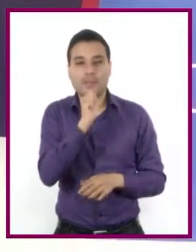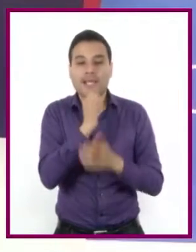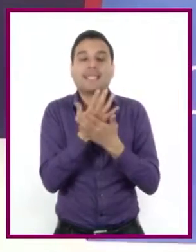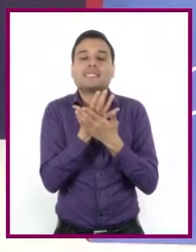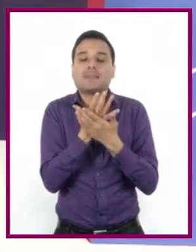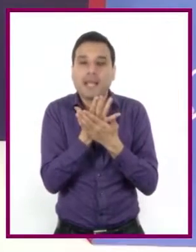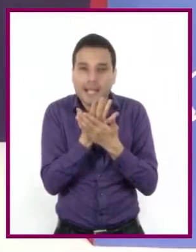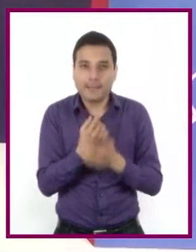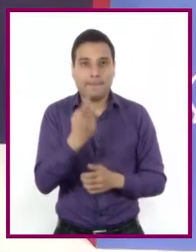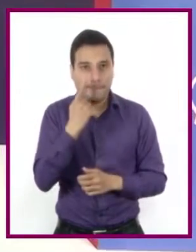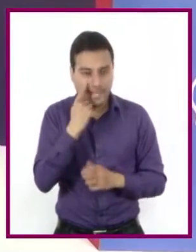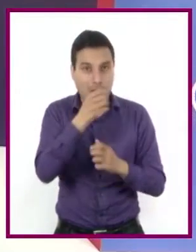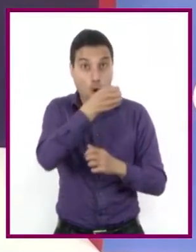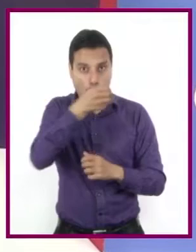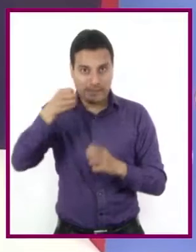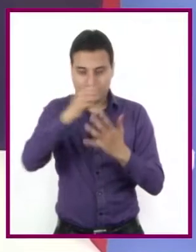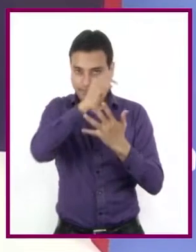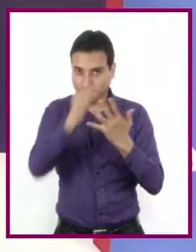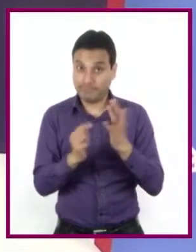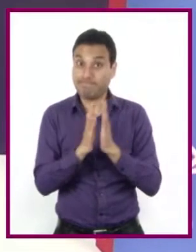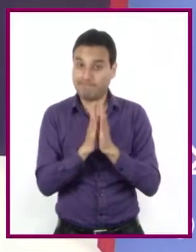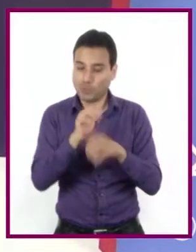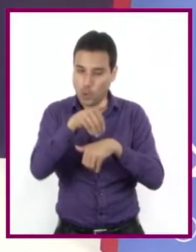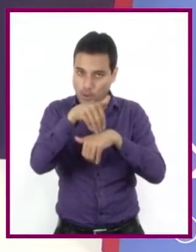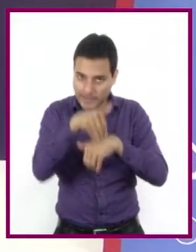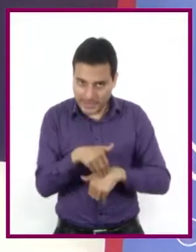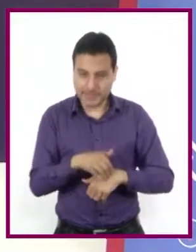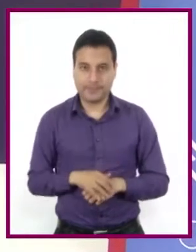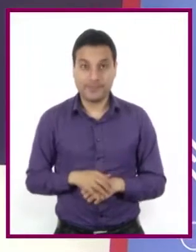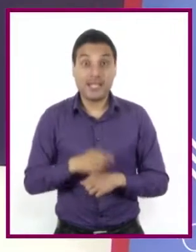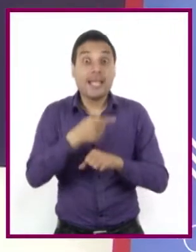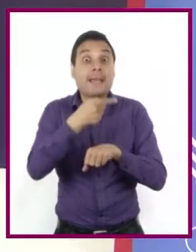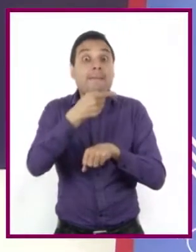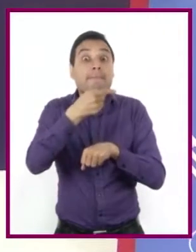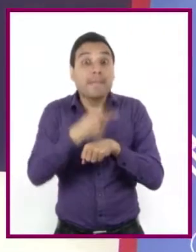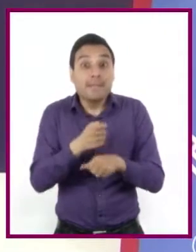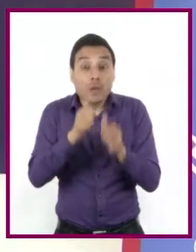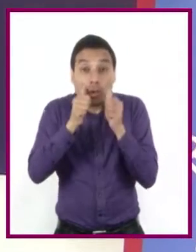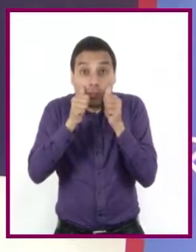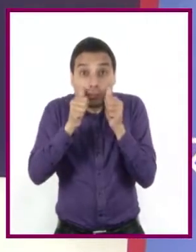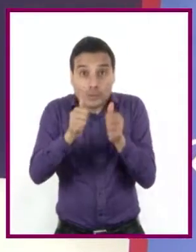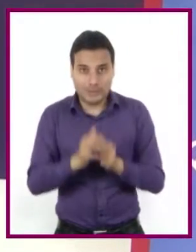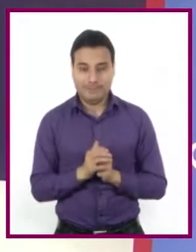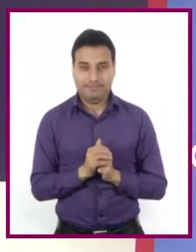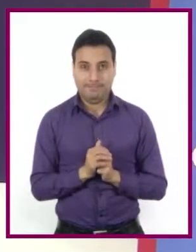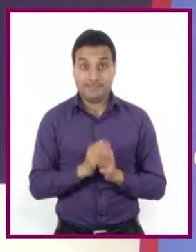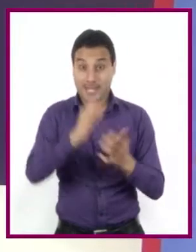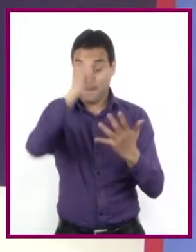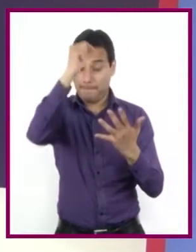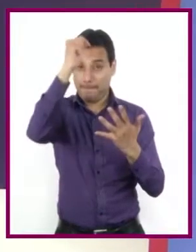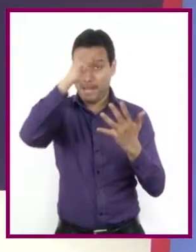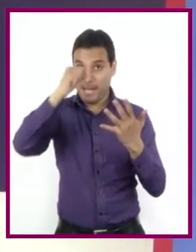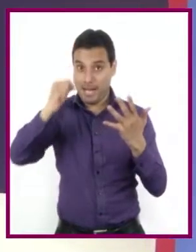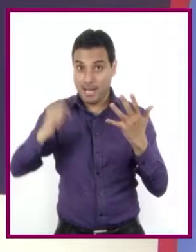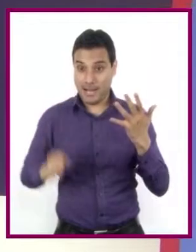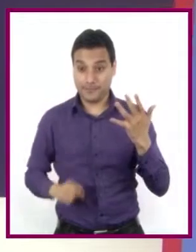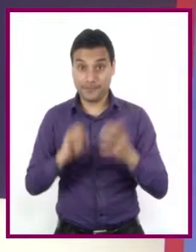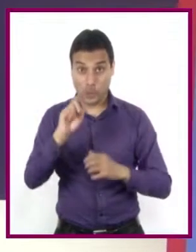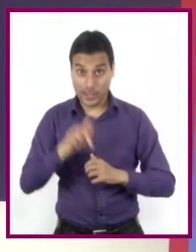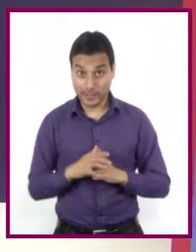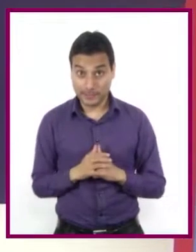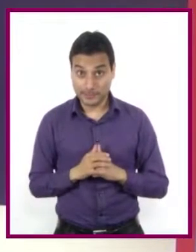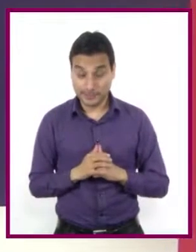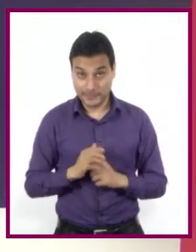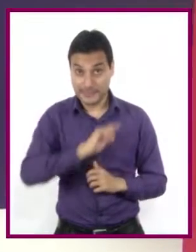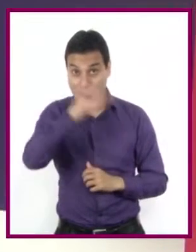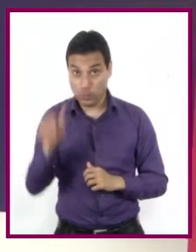las instrucciones al pie de la letra. Primero escuchen mis indicaciones y observen lo que les voy a ir mostrando y